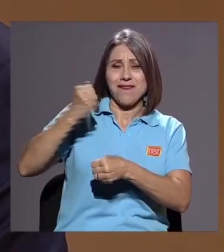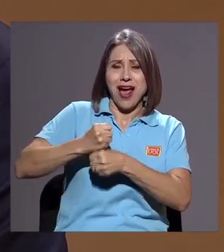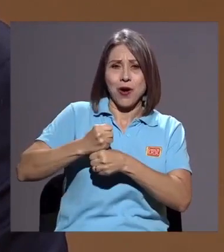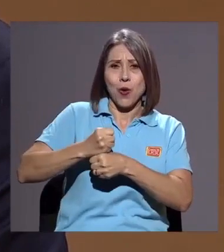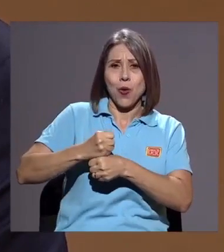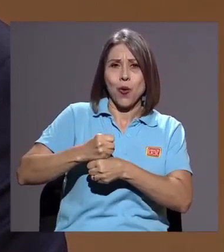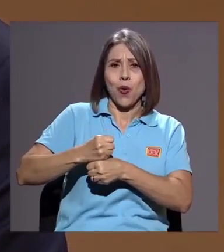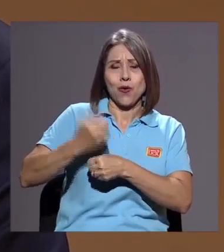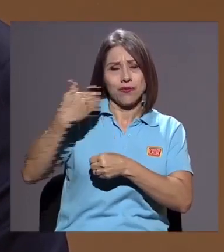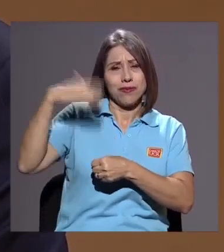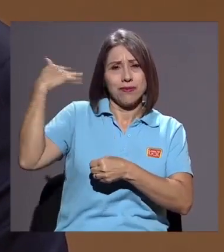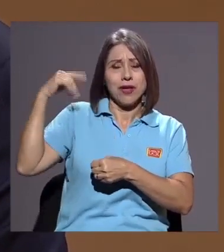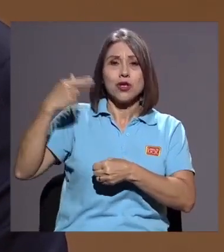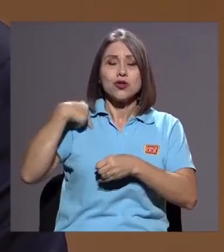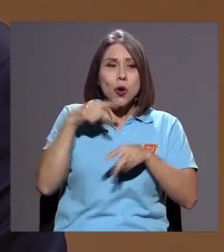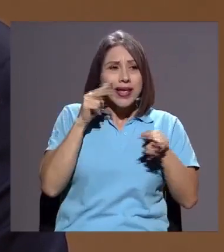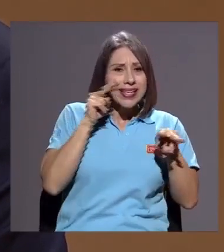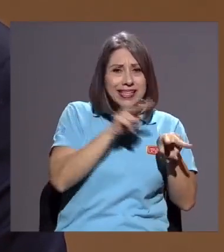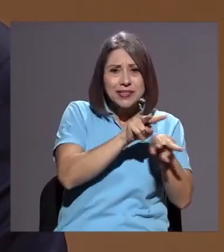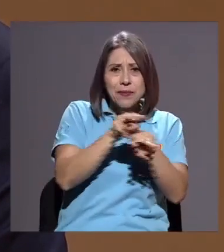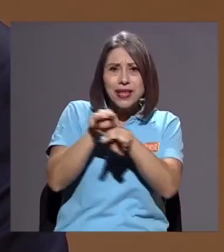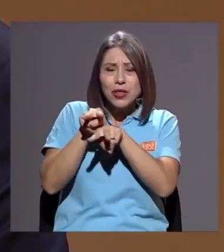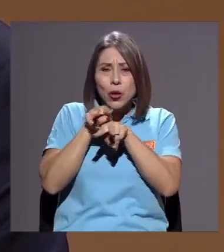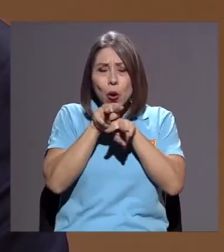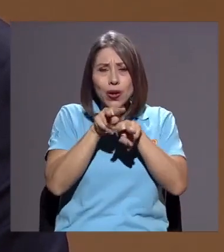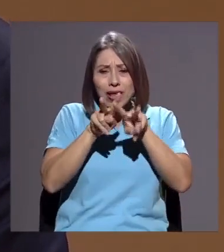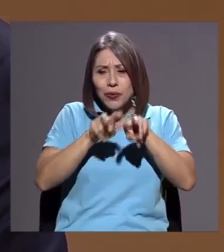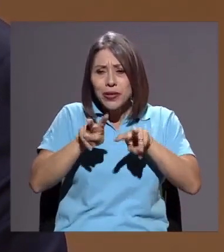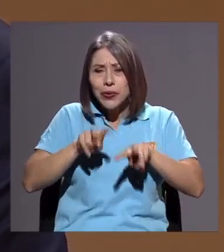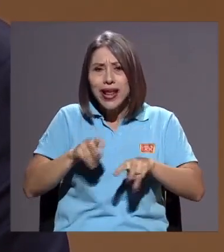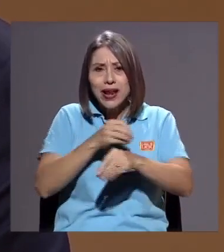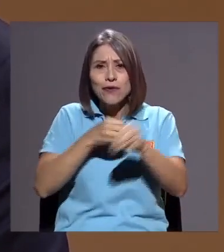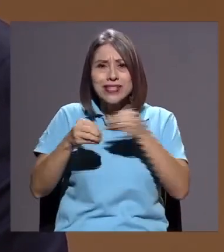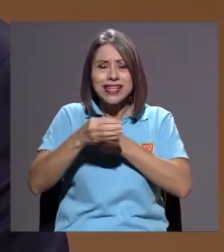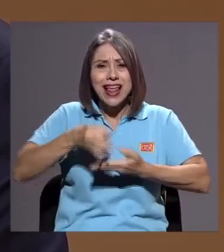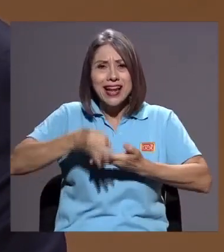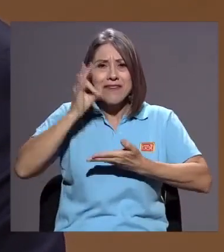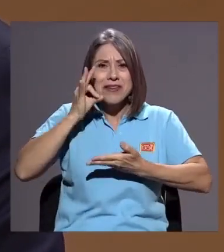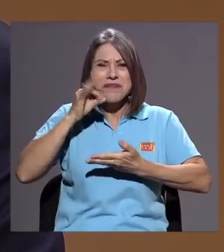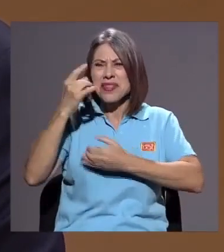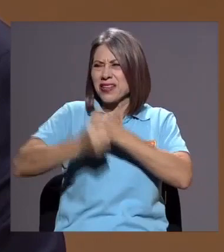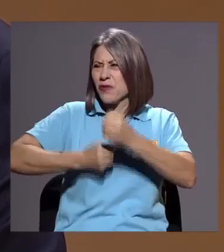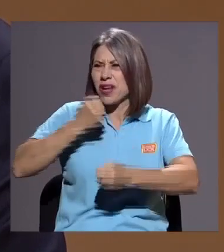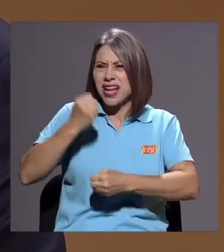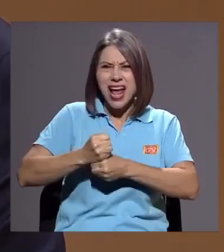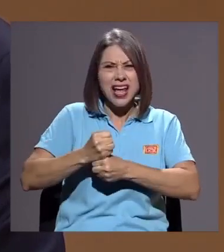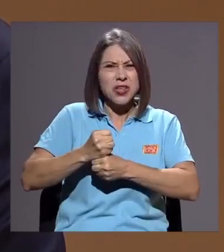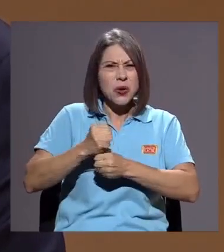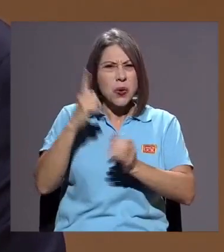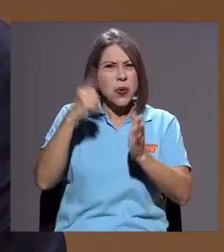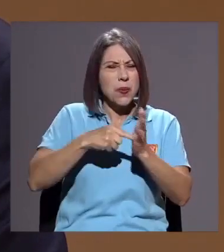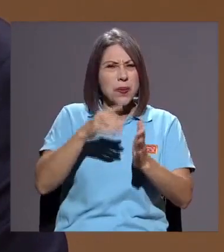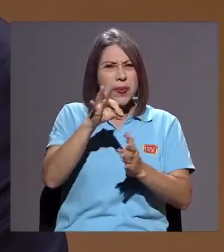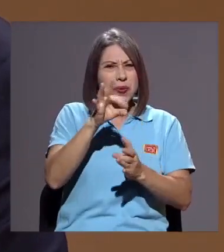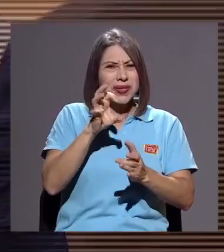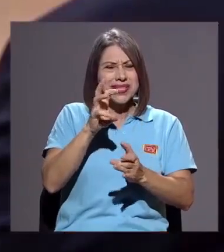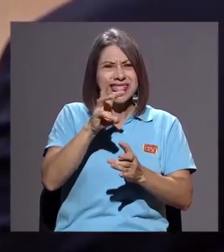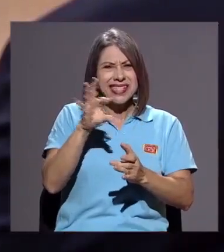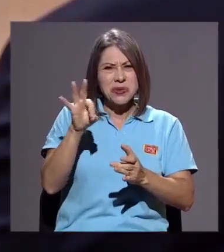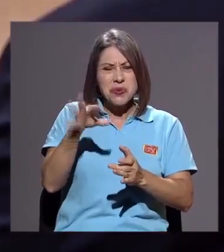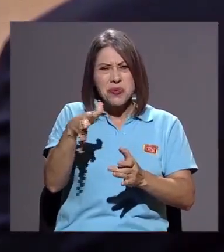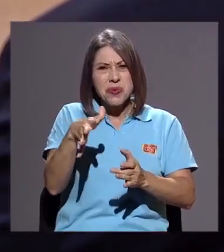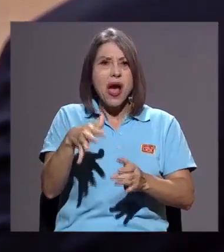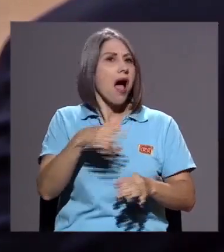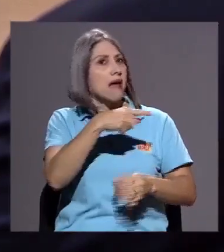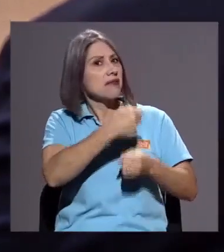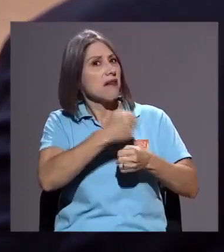fue inspector de auditoría en la oficina del café. Oh, ok. Eso fue en el año 69, debe haber sido. Ese trabajo